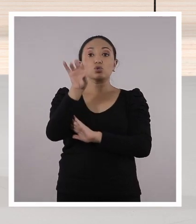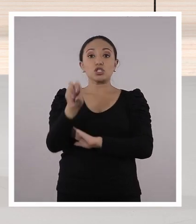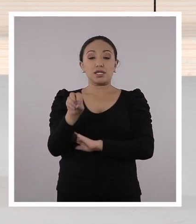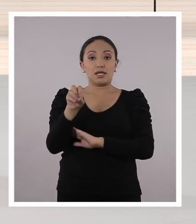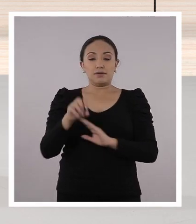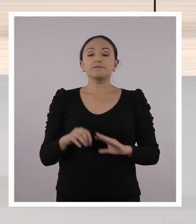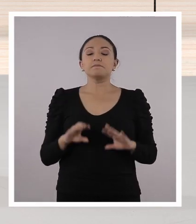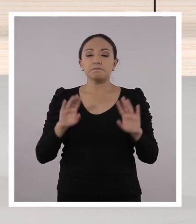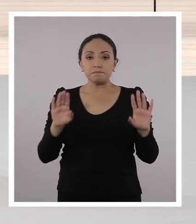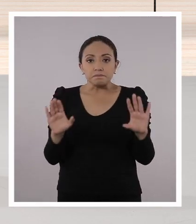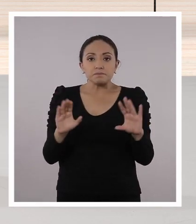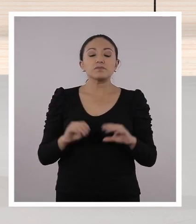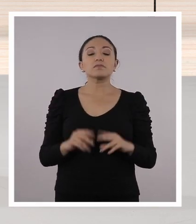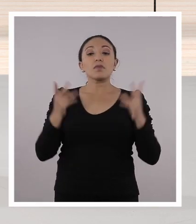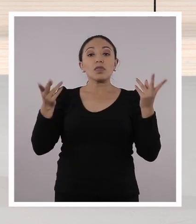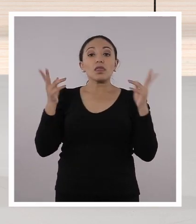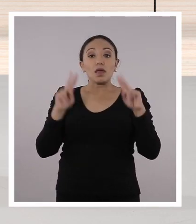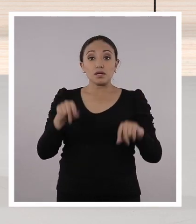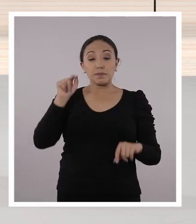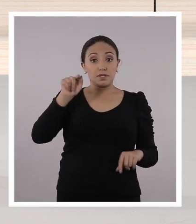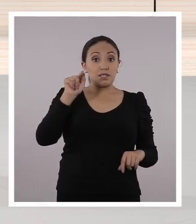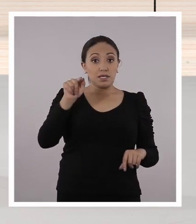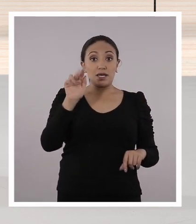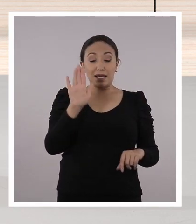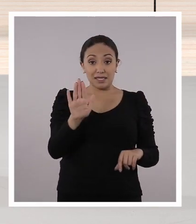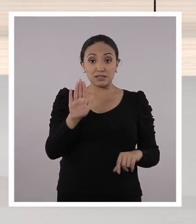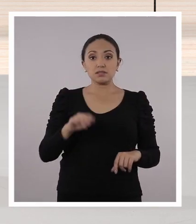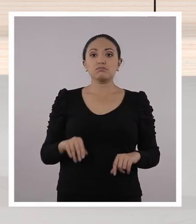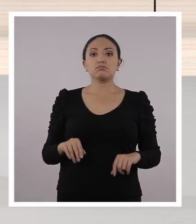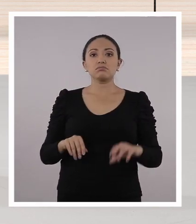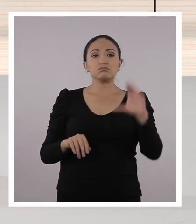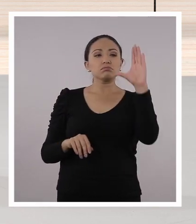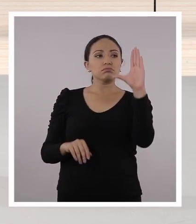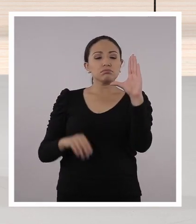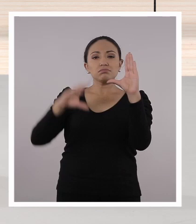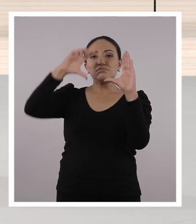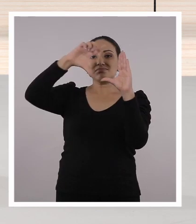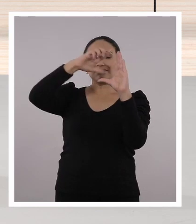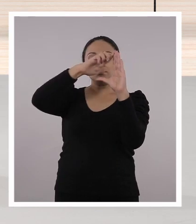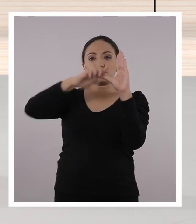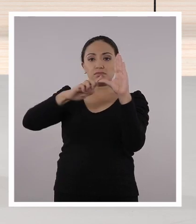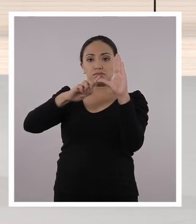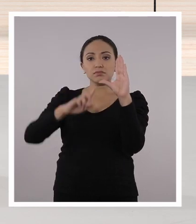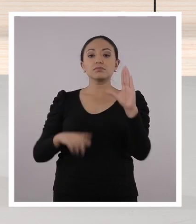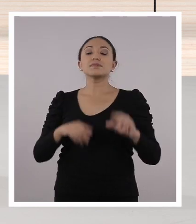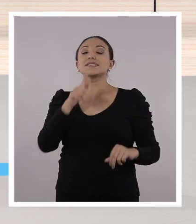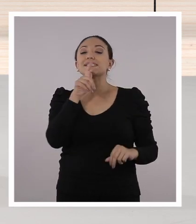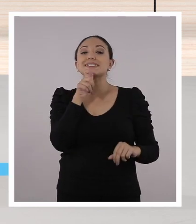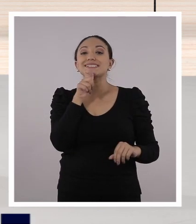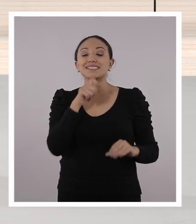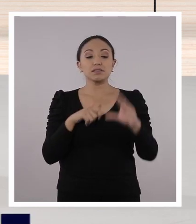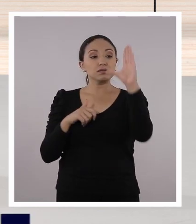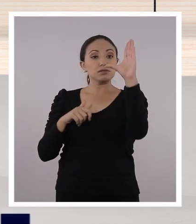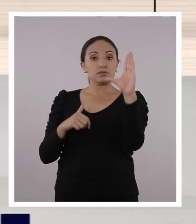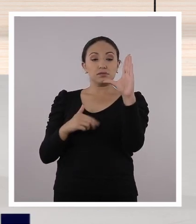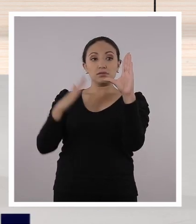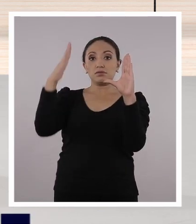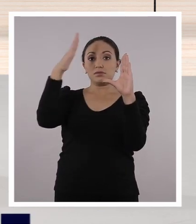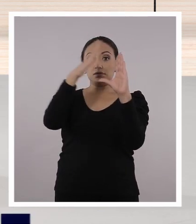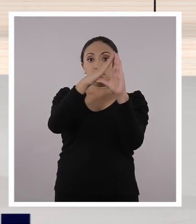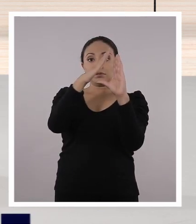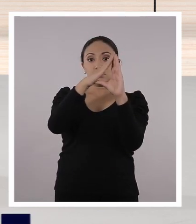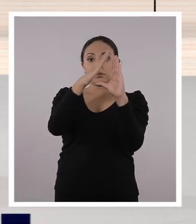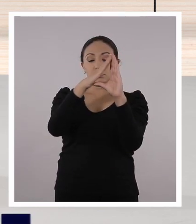180 grados. Además, el triángulo rectángulo, ¿sí?, hace que el lado que está frente al